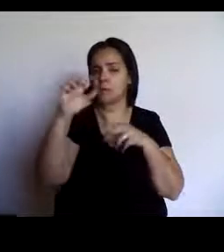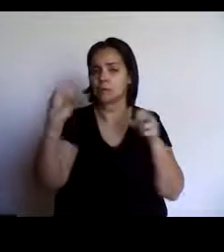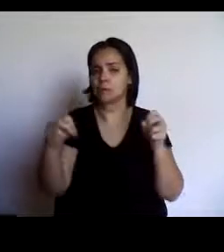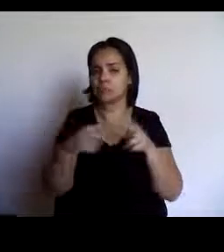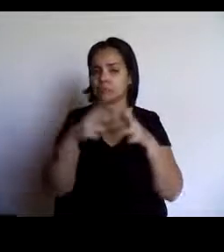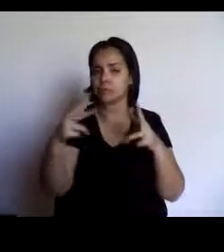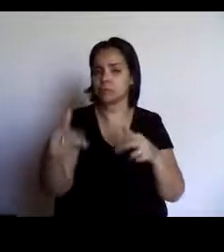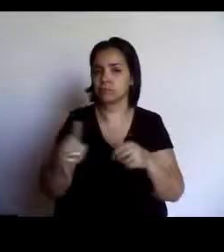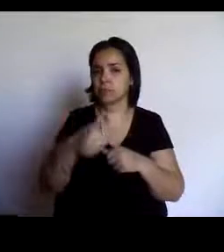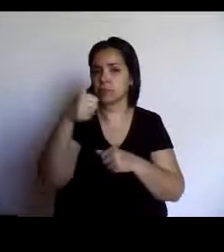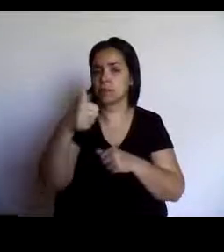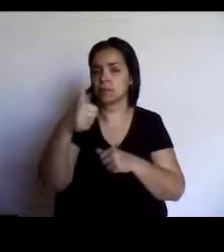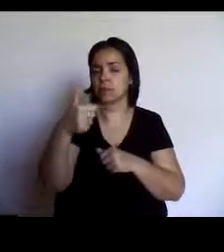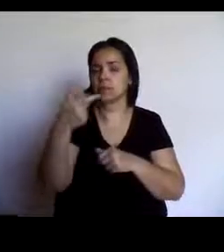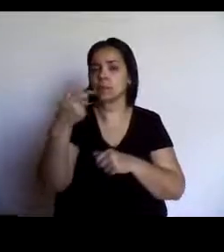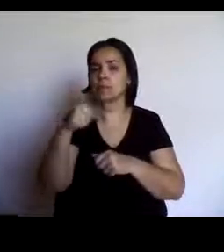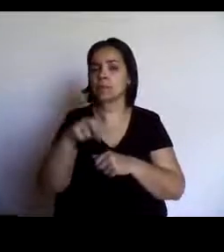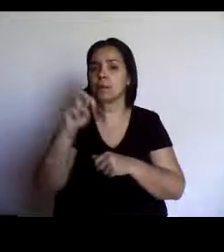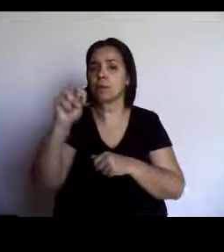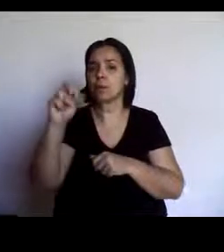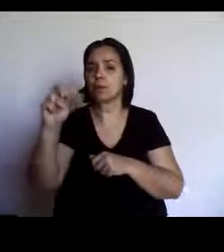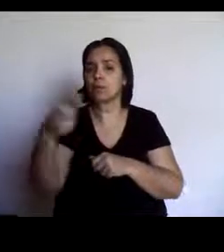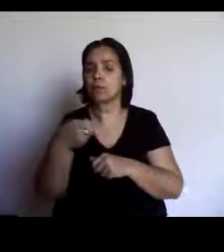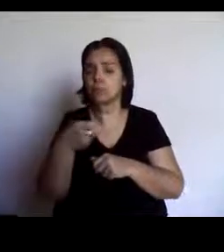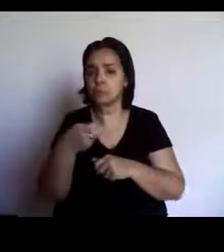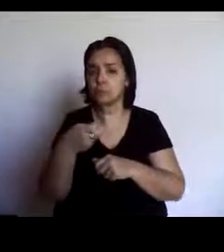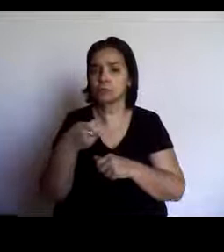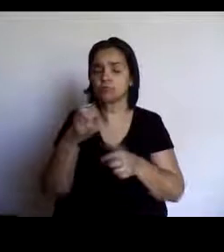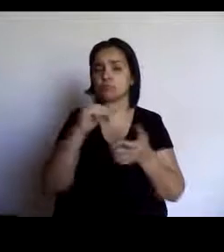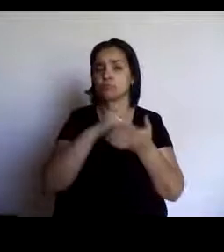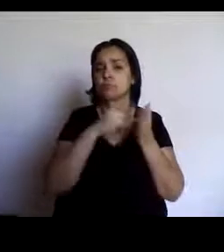hay otro proyecto que trabajamos